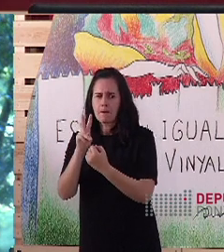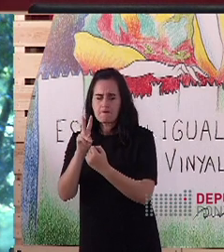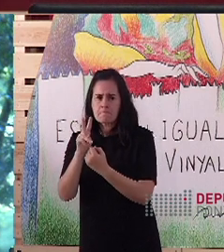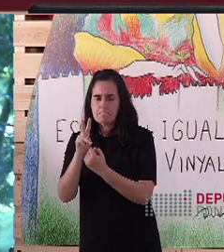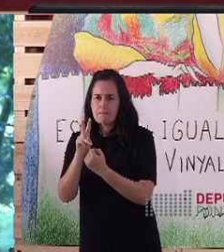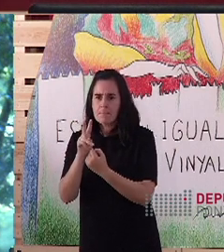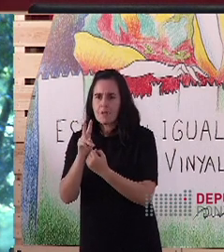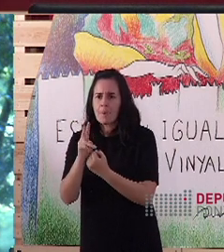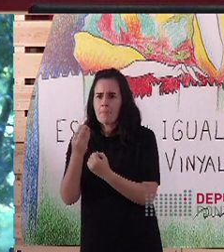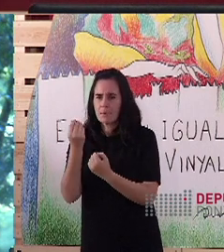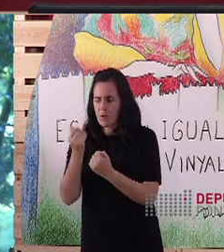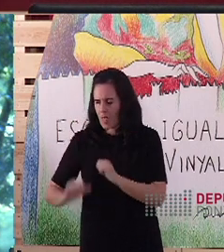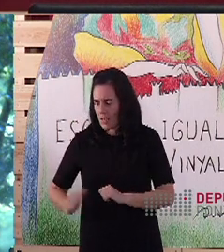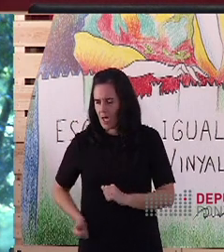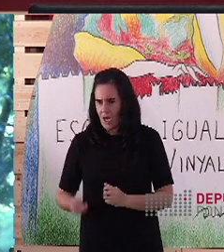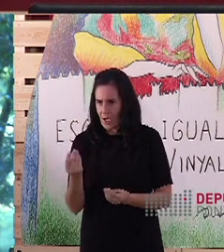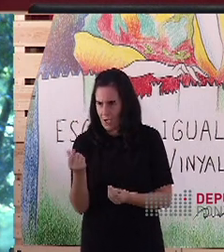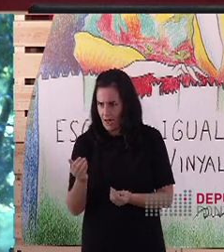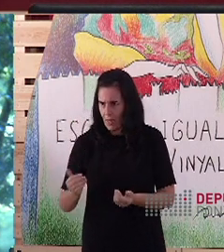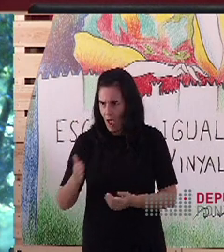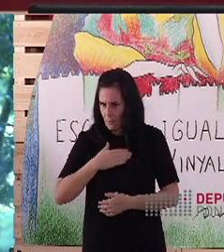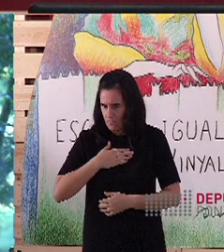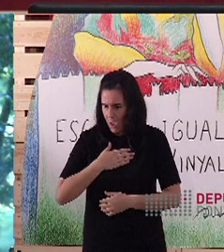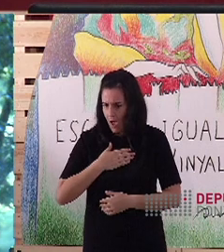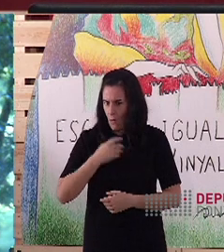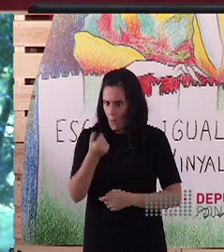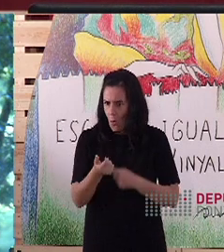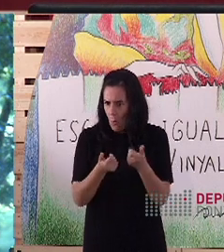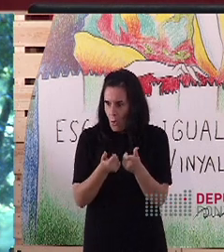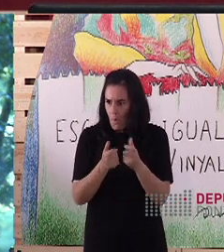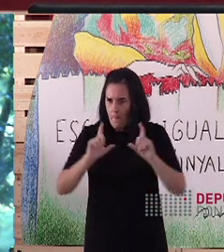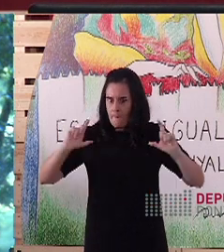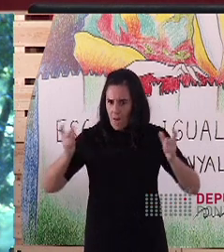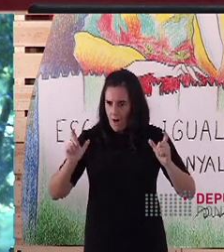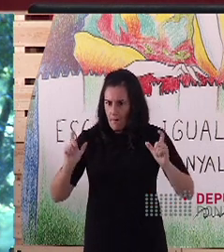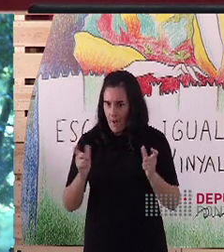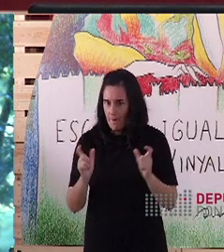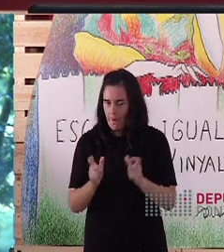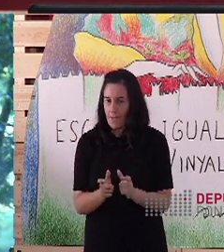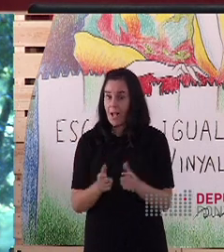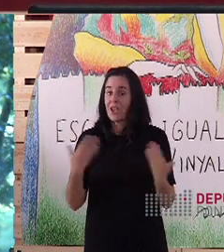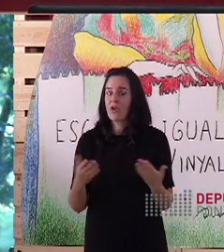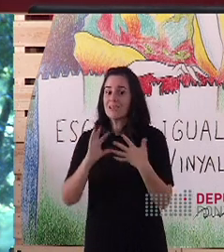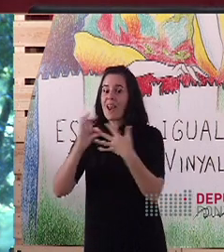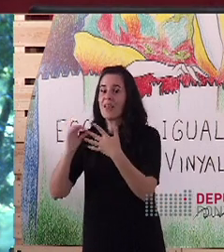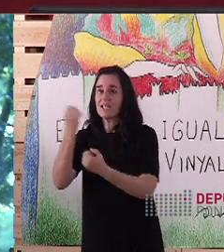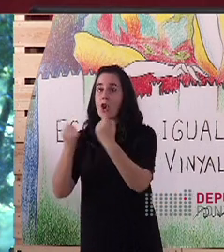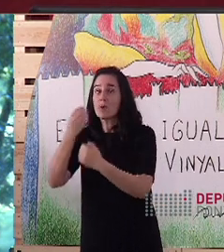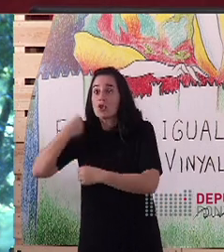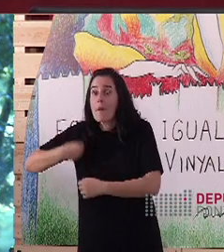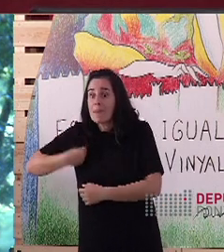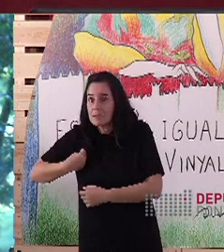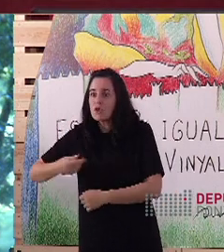cómo su propio patrimonio disminuye, se reduce. Van a ser estas élites económicas las